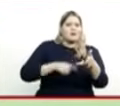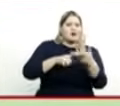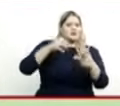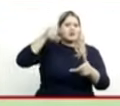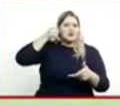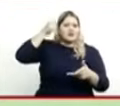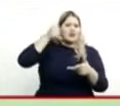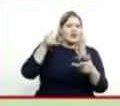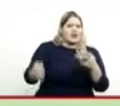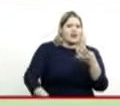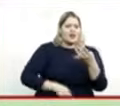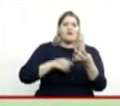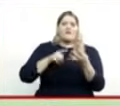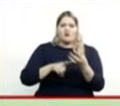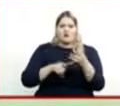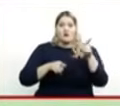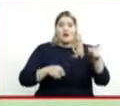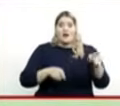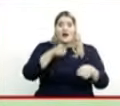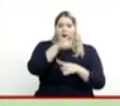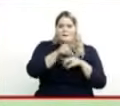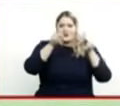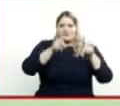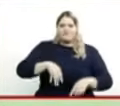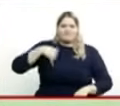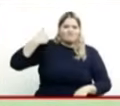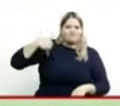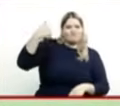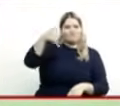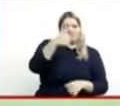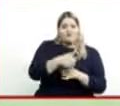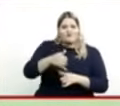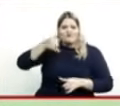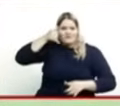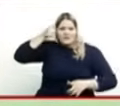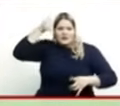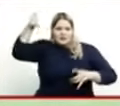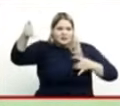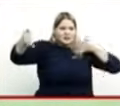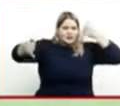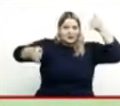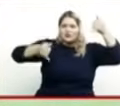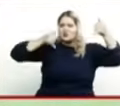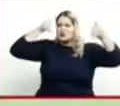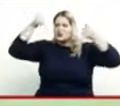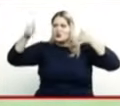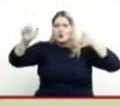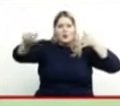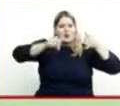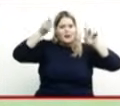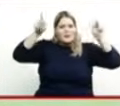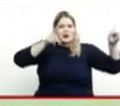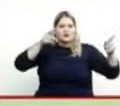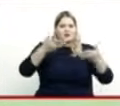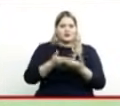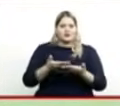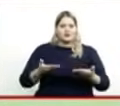comunicaciones, desde los cuales los delincuentes tenían contacto con los de cuello blanco en el